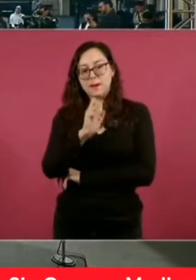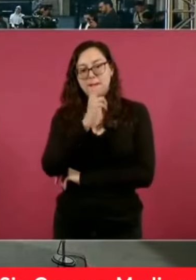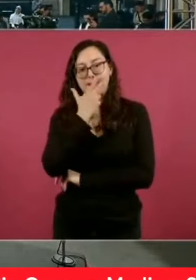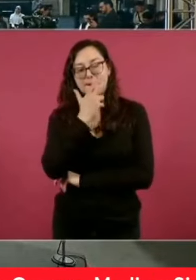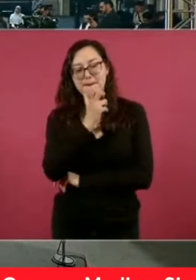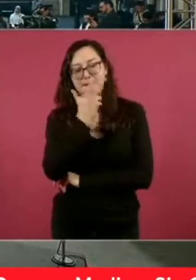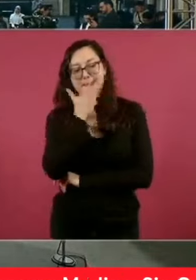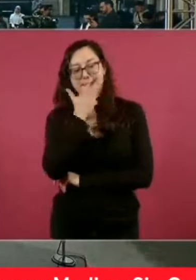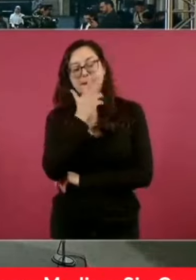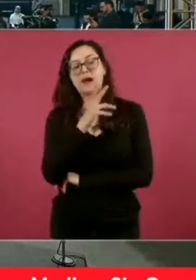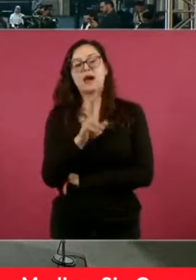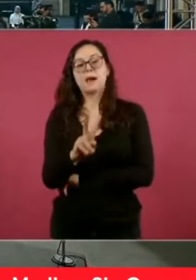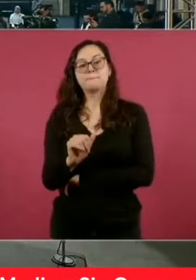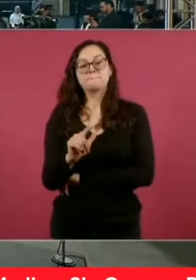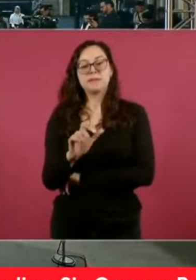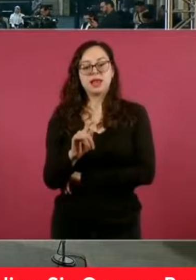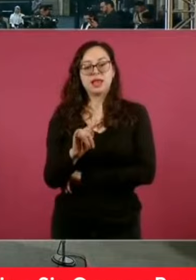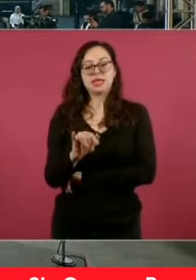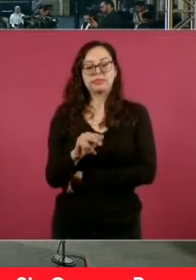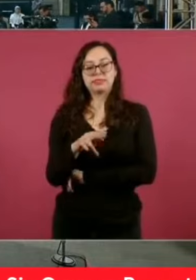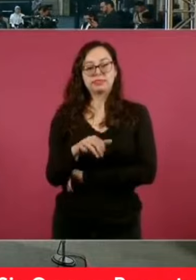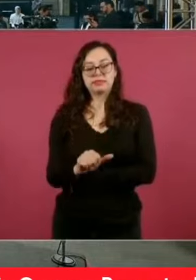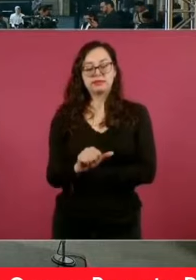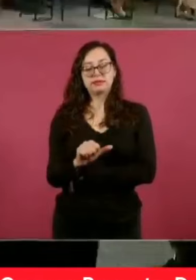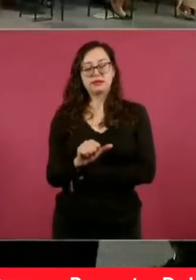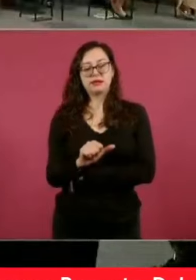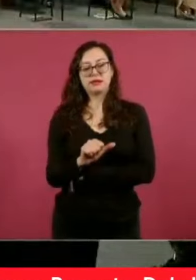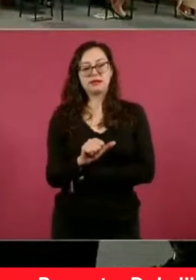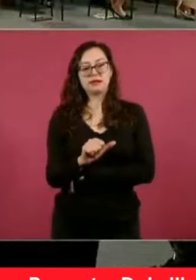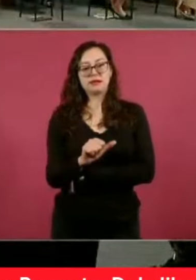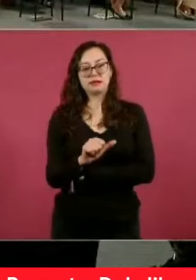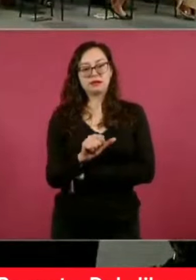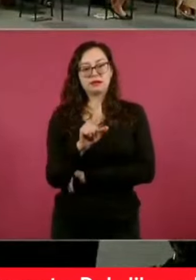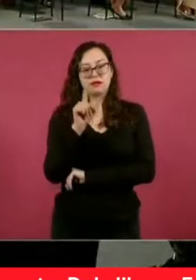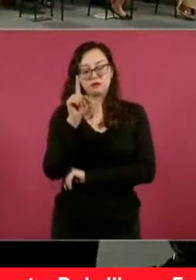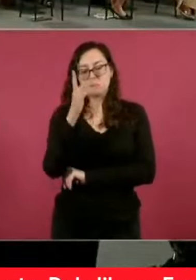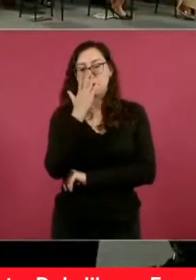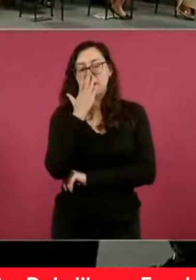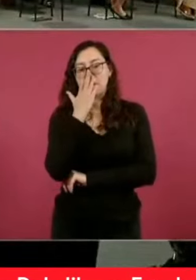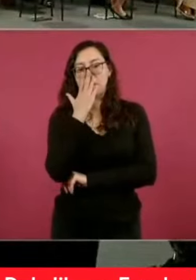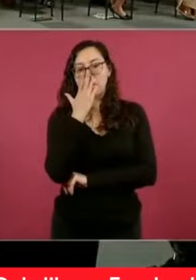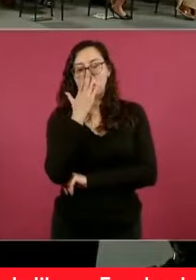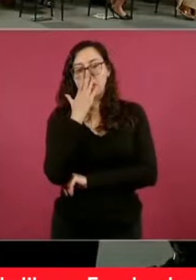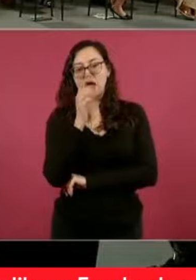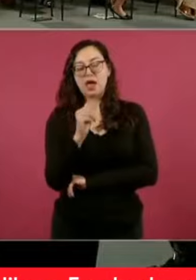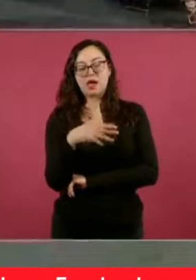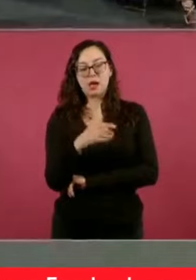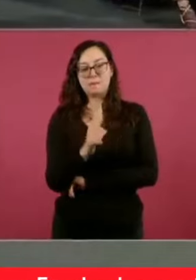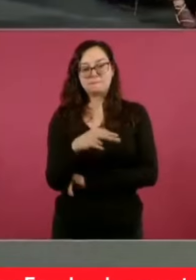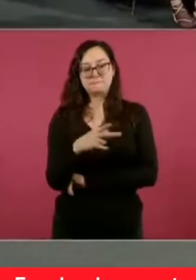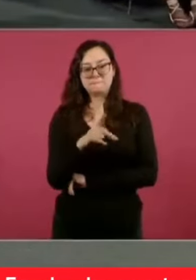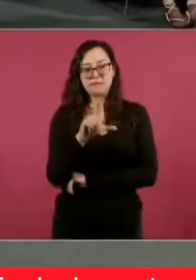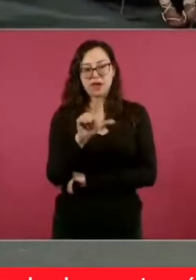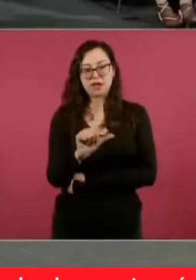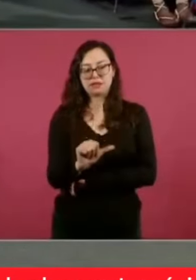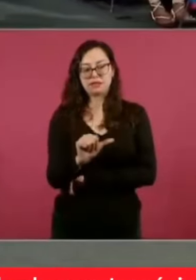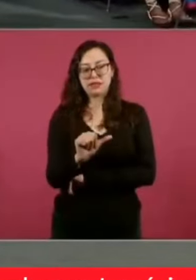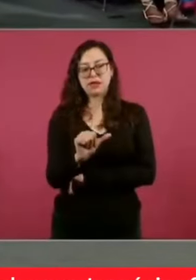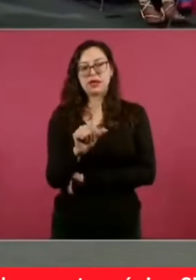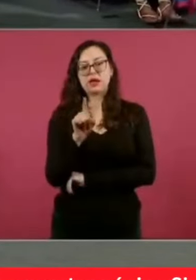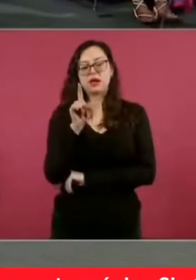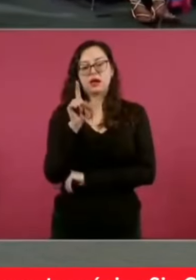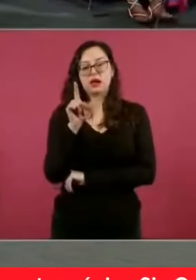Chihuahua, a Valentina Torres de Punta Chueca, Sonora, a Amanda Taj de